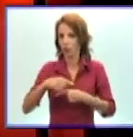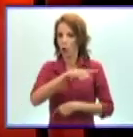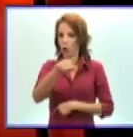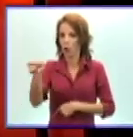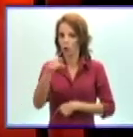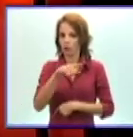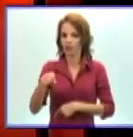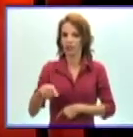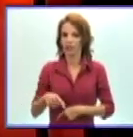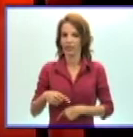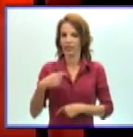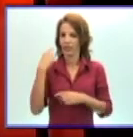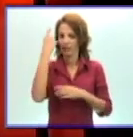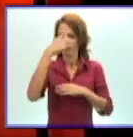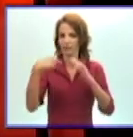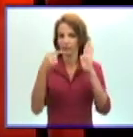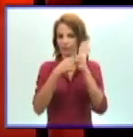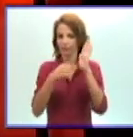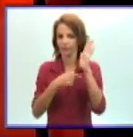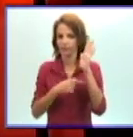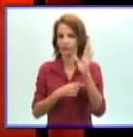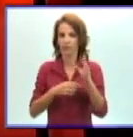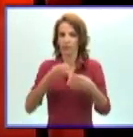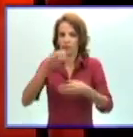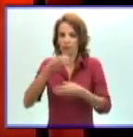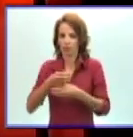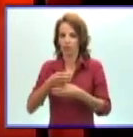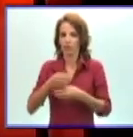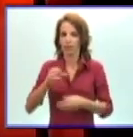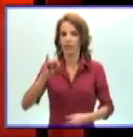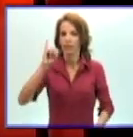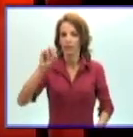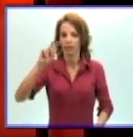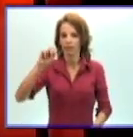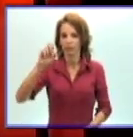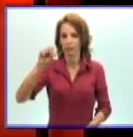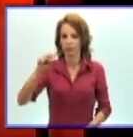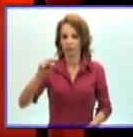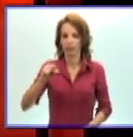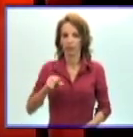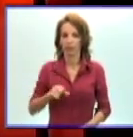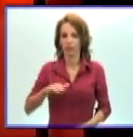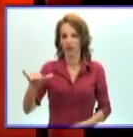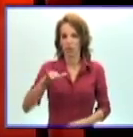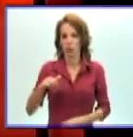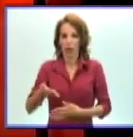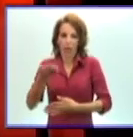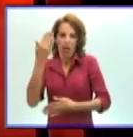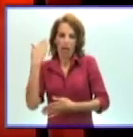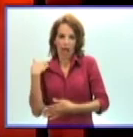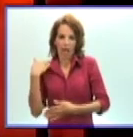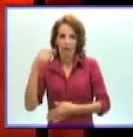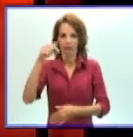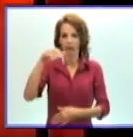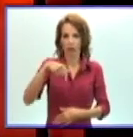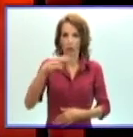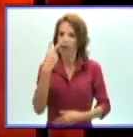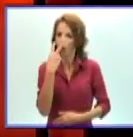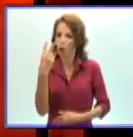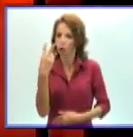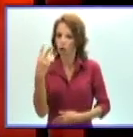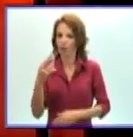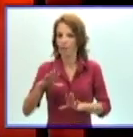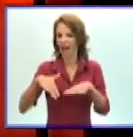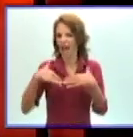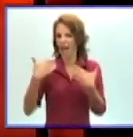caracterizar el instrumento como lo habíamos hecho anteriormente y ahora posteriormente ver hacia dónde, hasta dónde